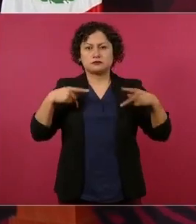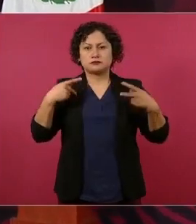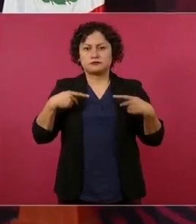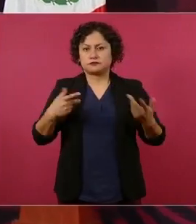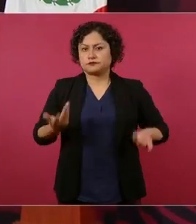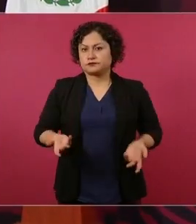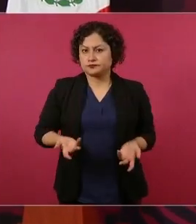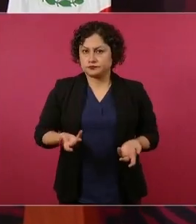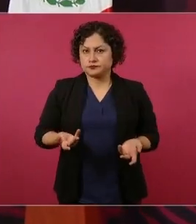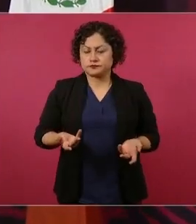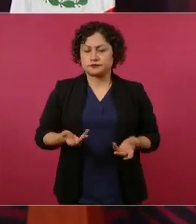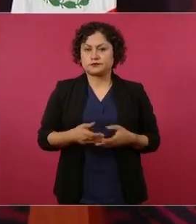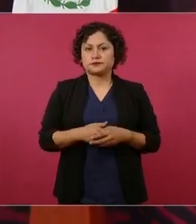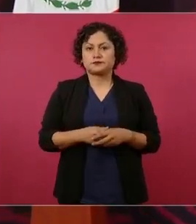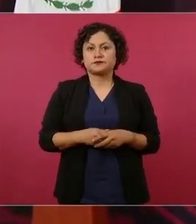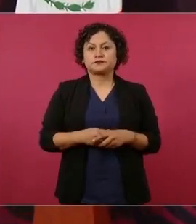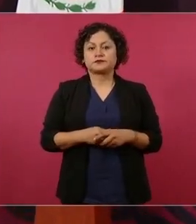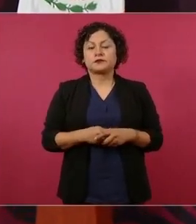También